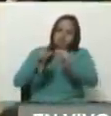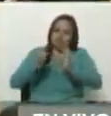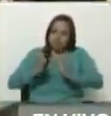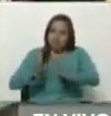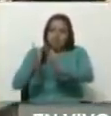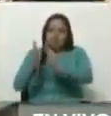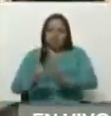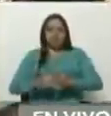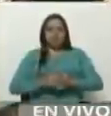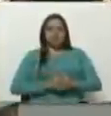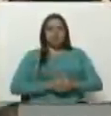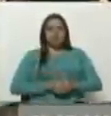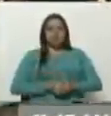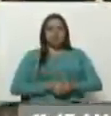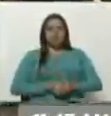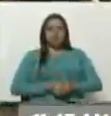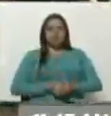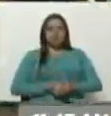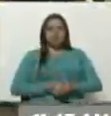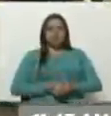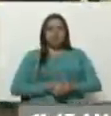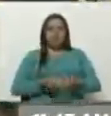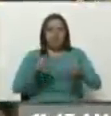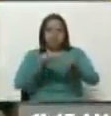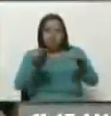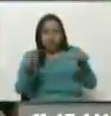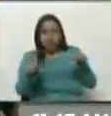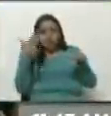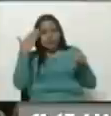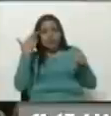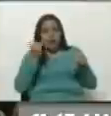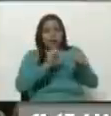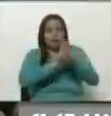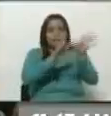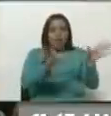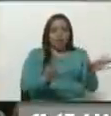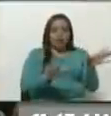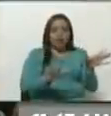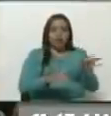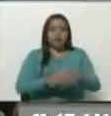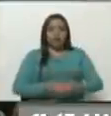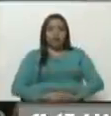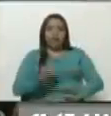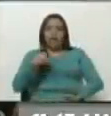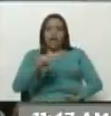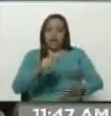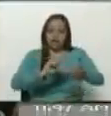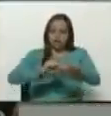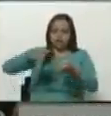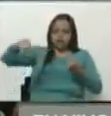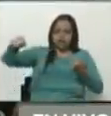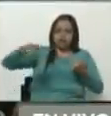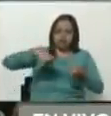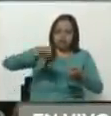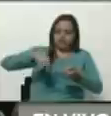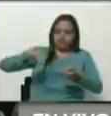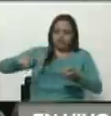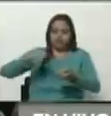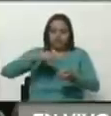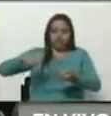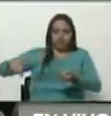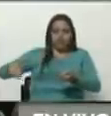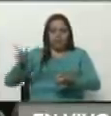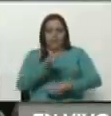Y para que quede constancia de eso, están sus estatutos, no lo digo yo. En